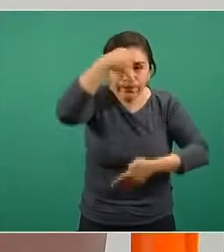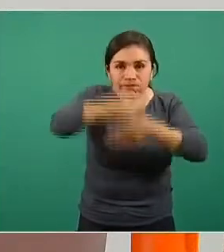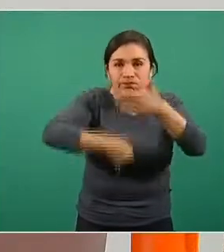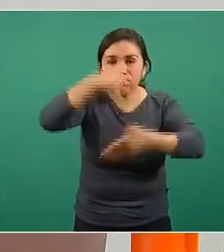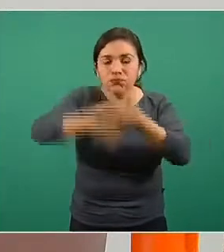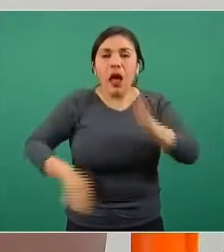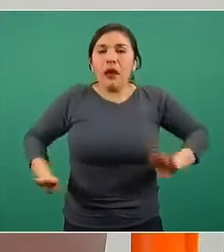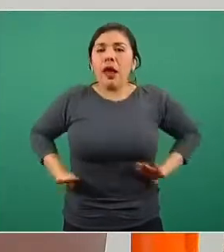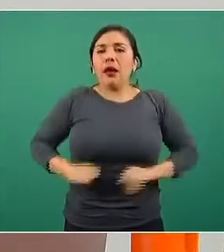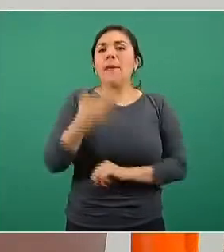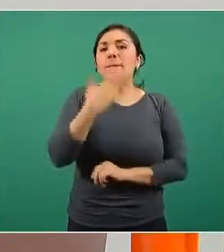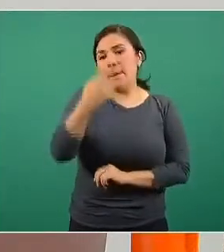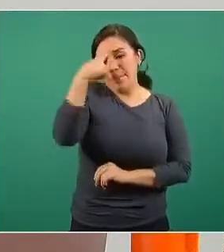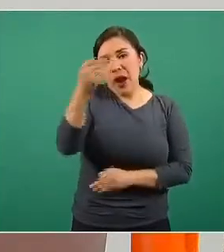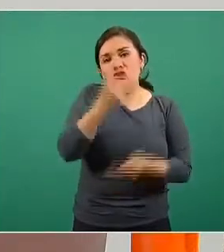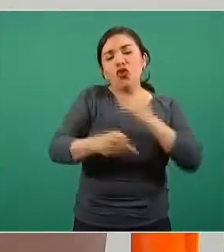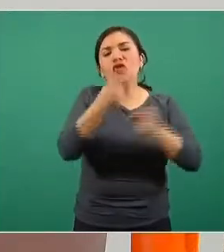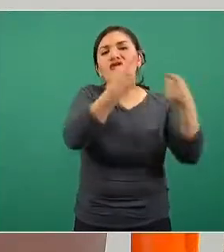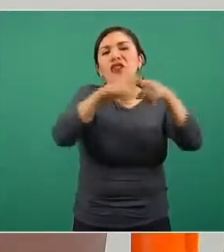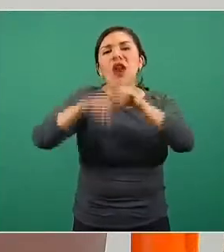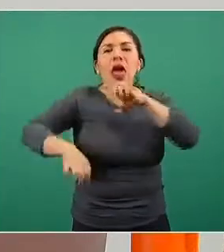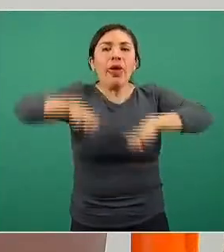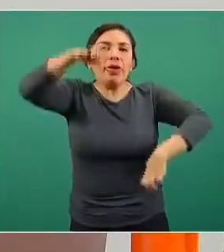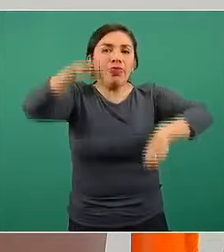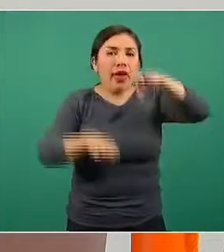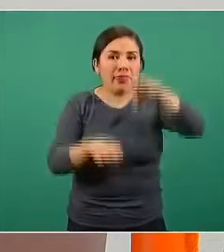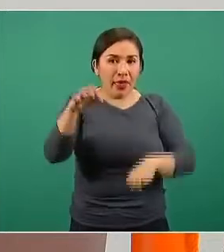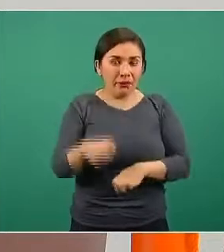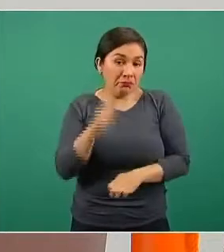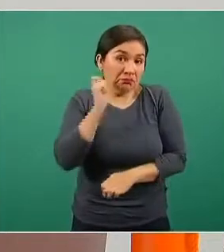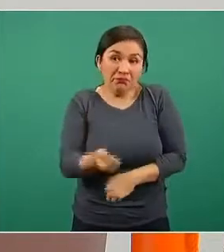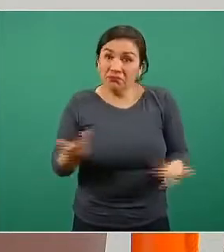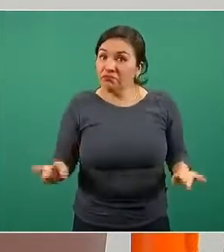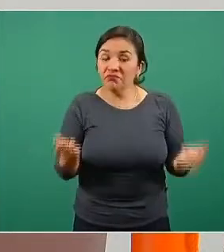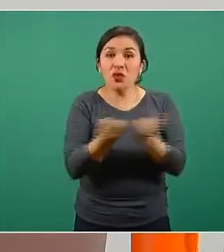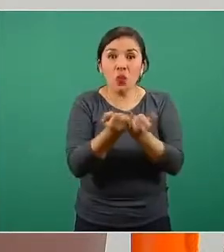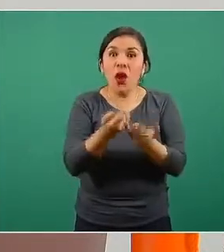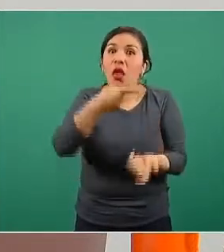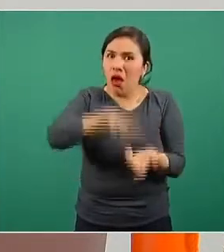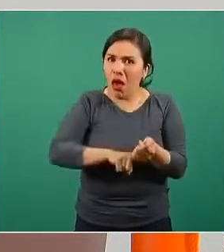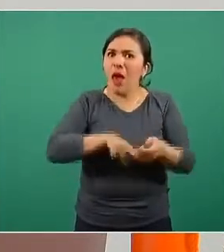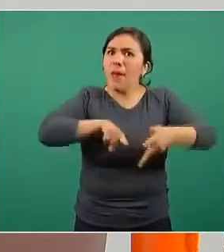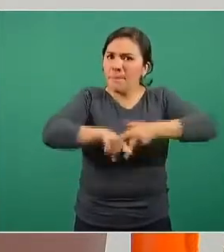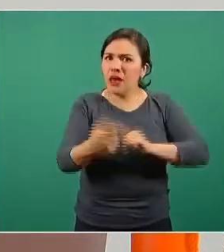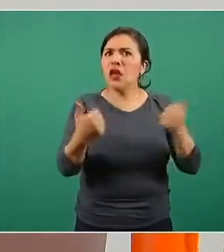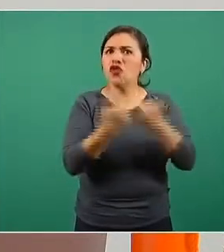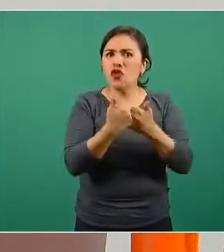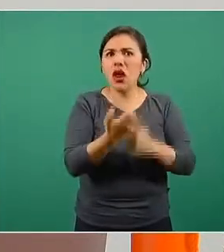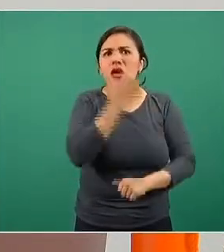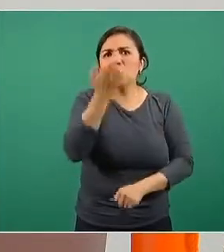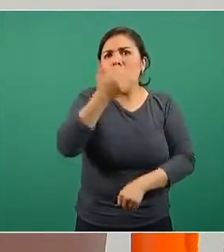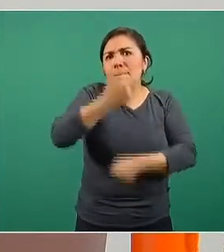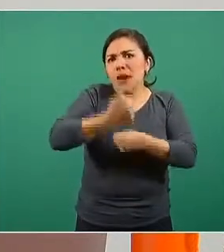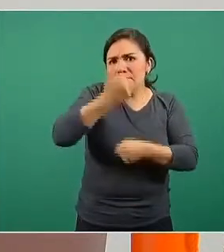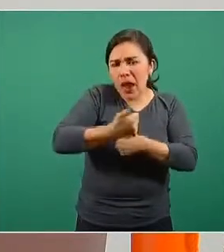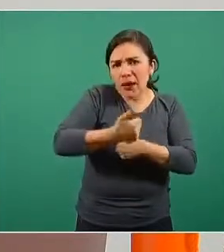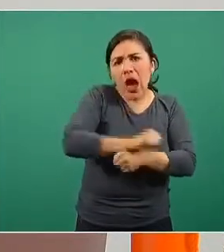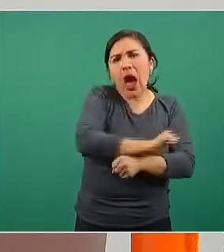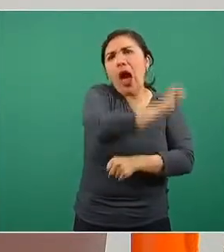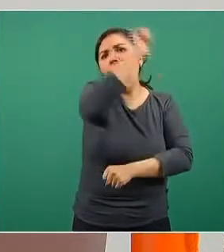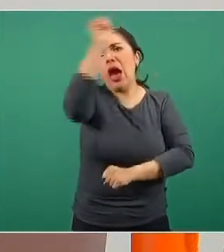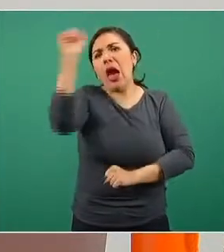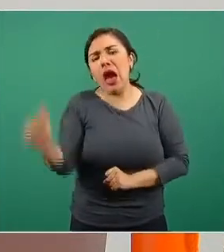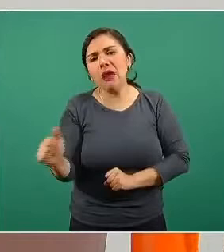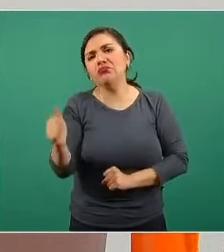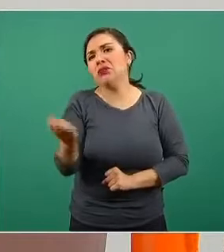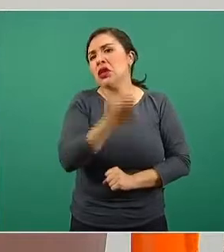sea adecuada para las diferentes edades, que van incluso desde la educación primaria hasta la